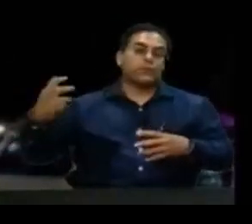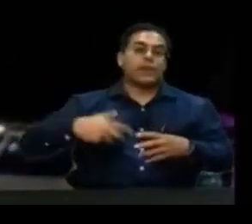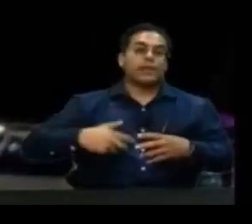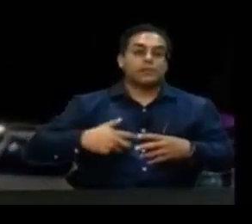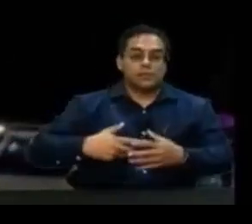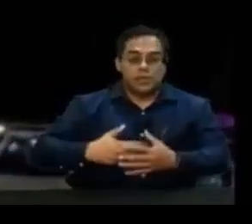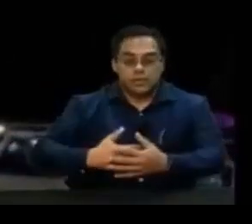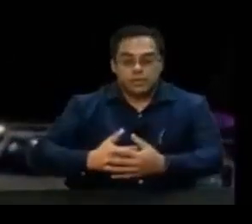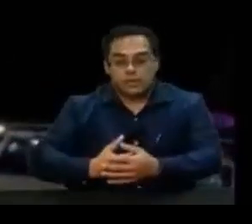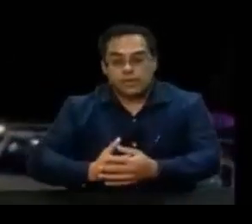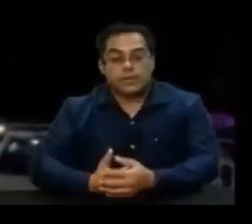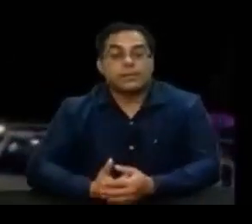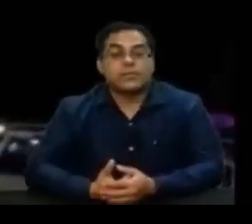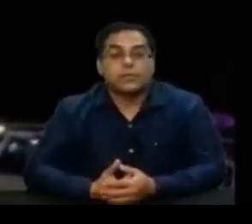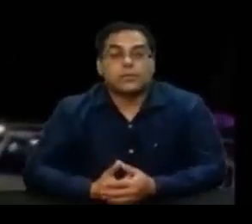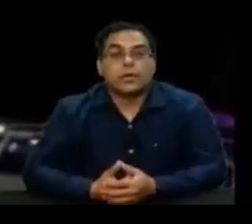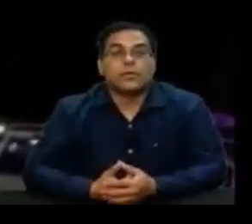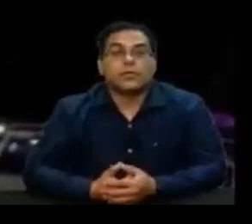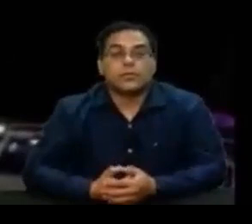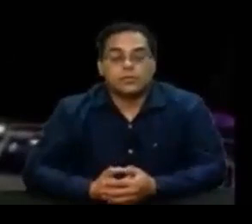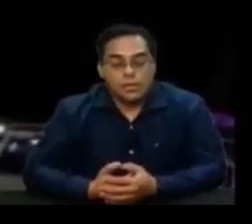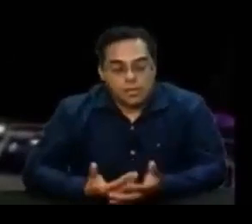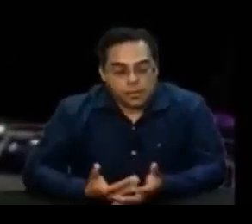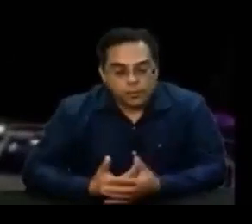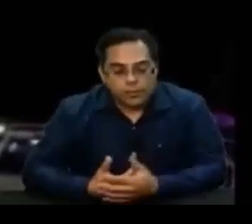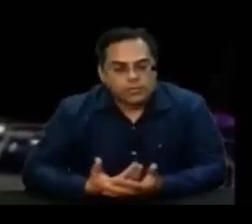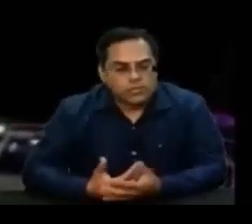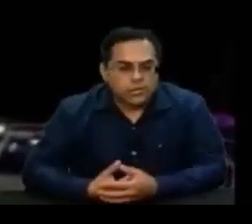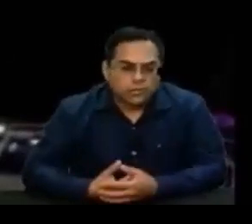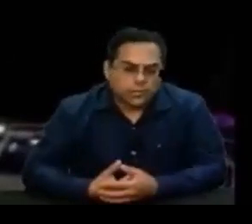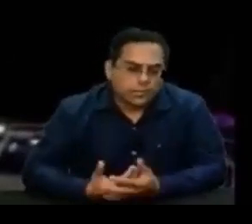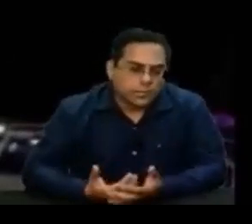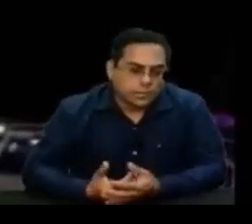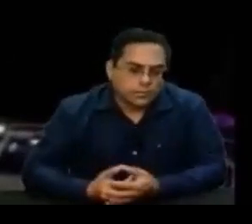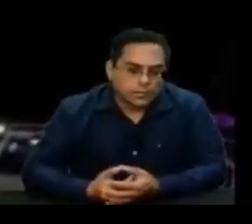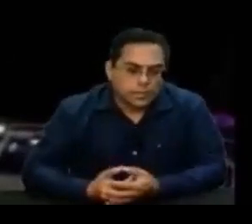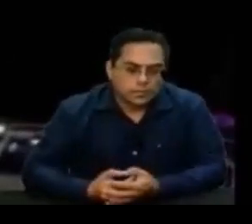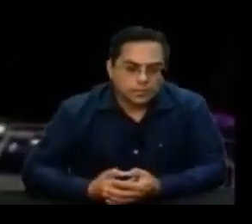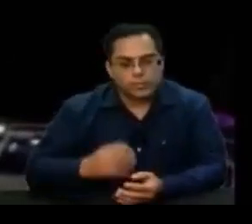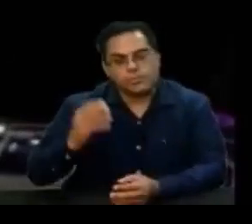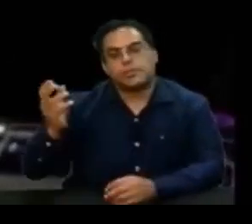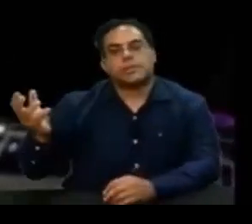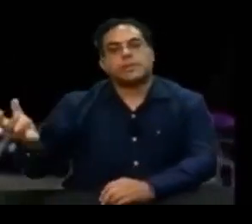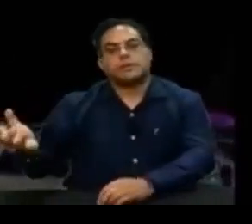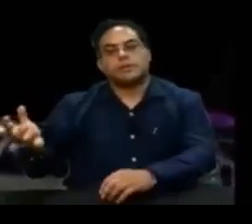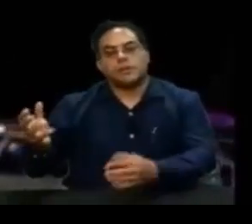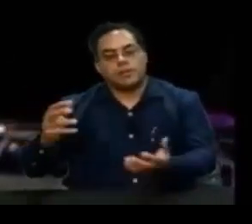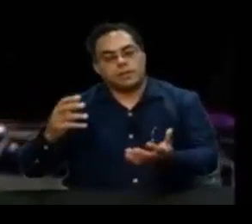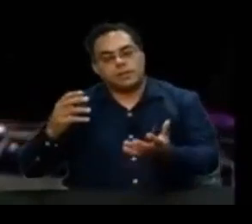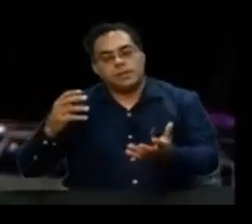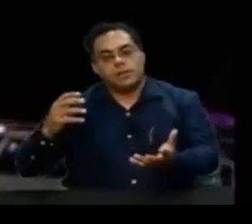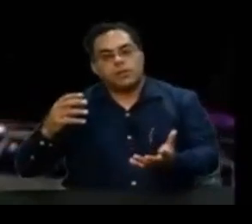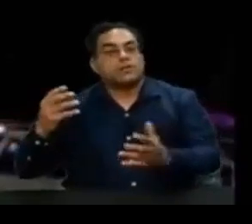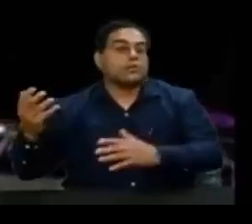otros mecanismos de adaptación al cuerpo, ¿no? Bueno, ¿qué sucede? Normalmente el trauma facial lo podemos dividir en trauma